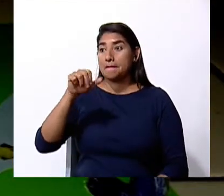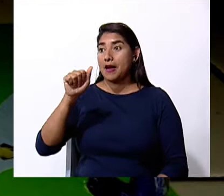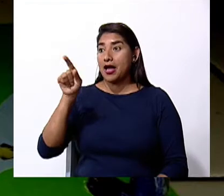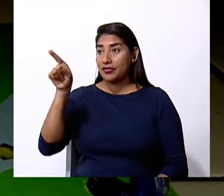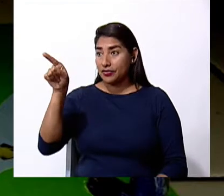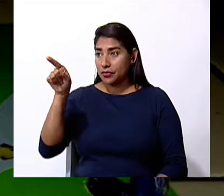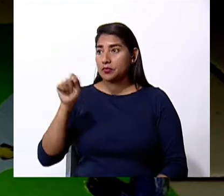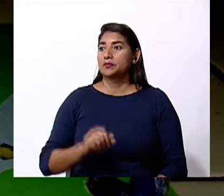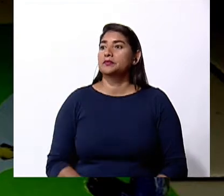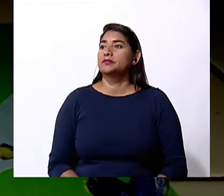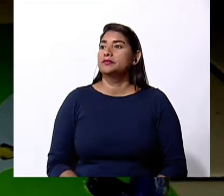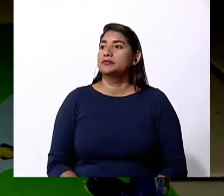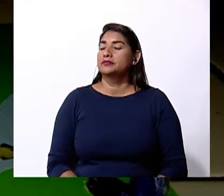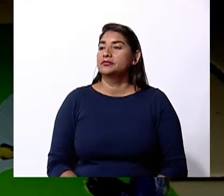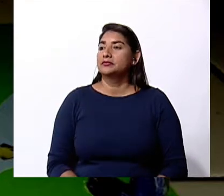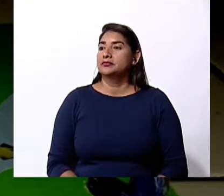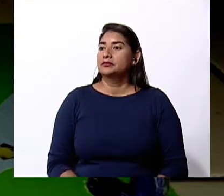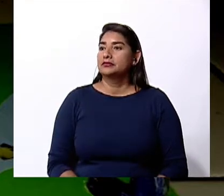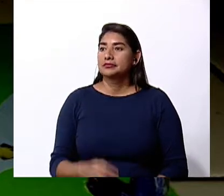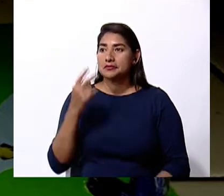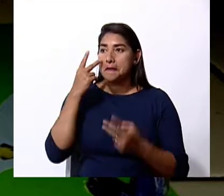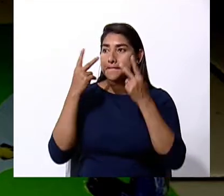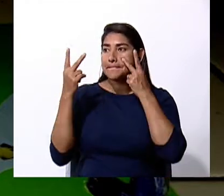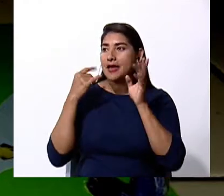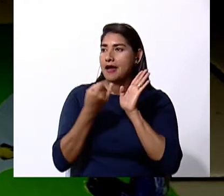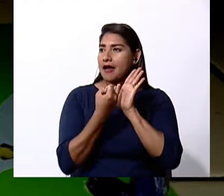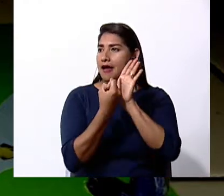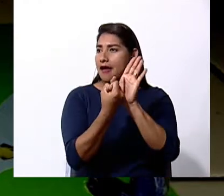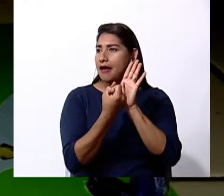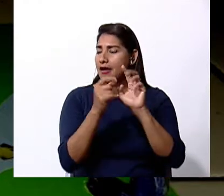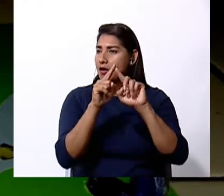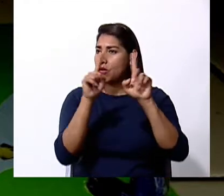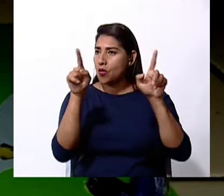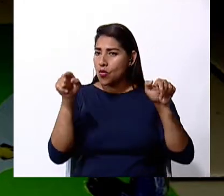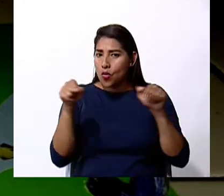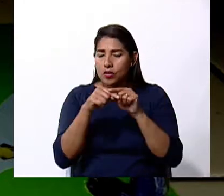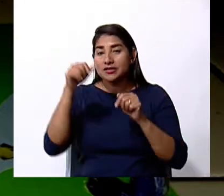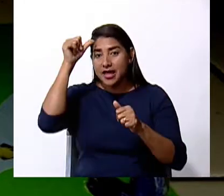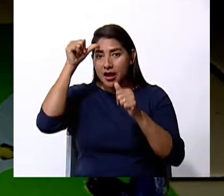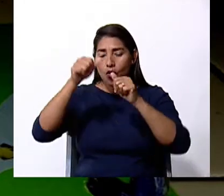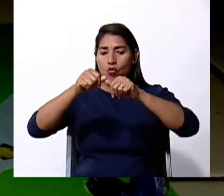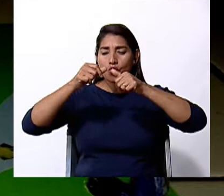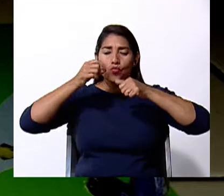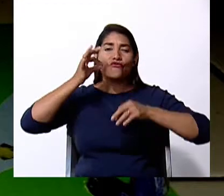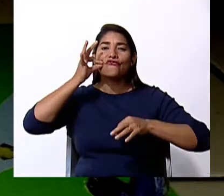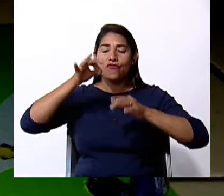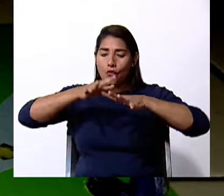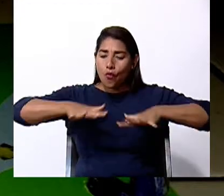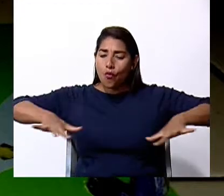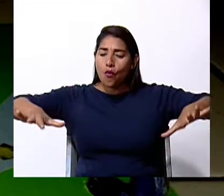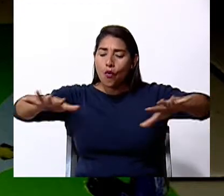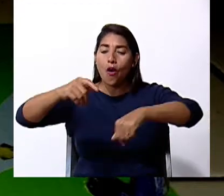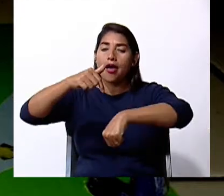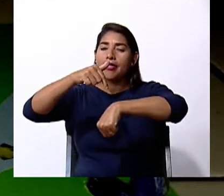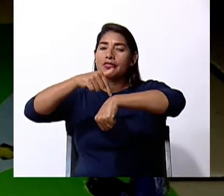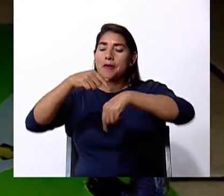de la 5-8. Vean cómo él representa, ¿se acuerdan que hablamos de la hacienda de la época